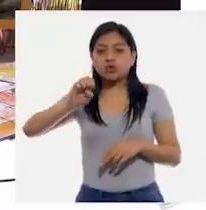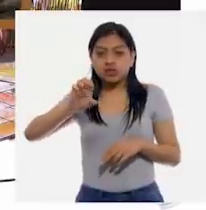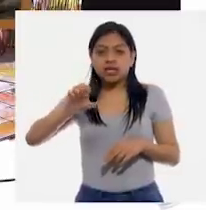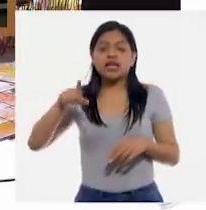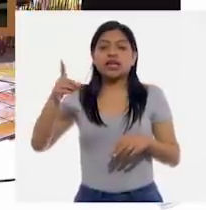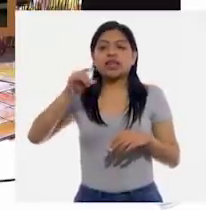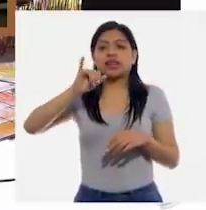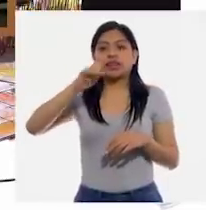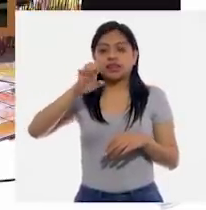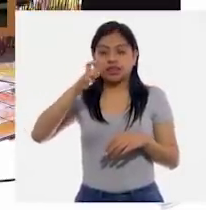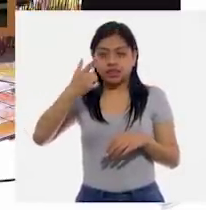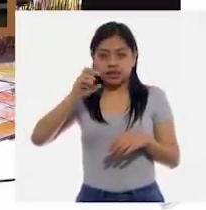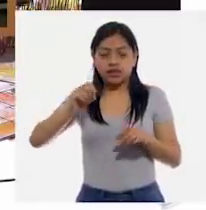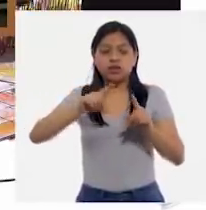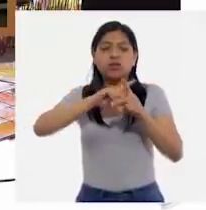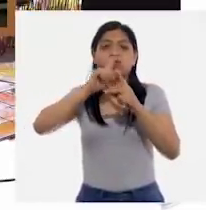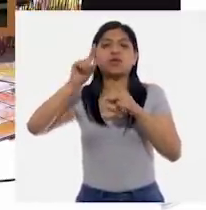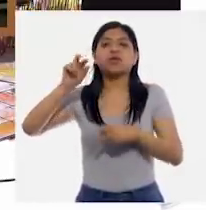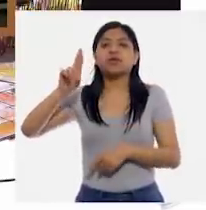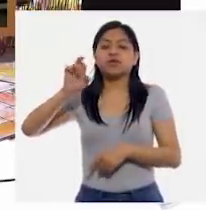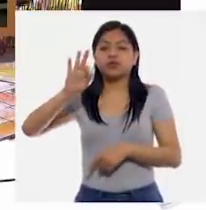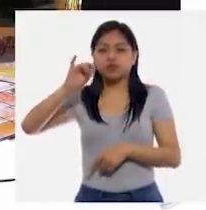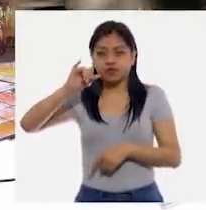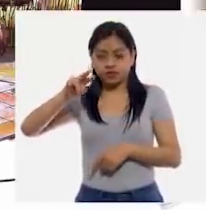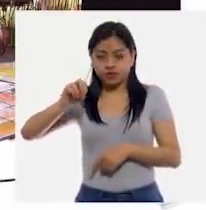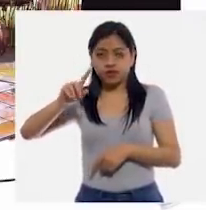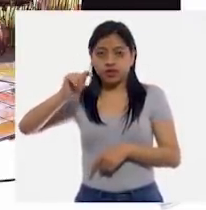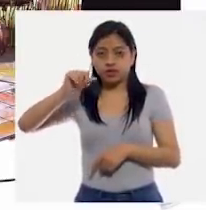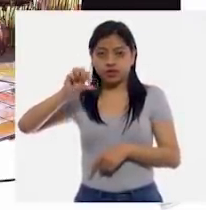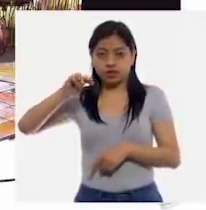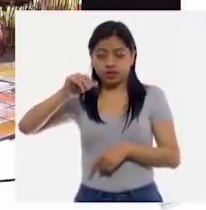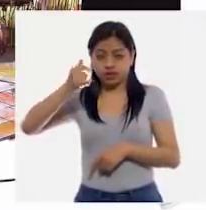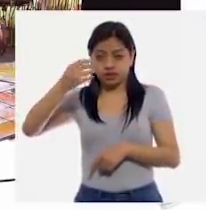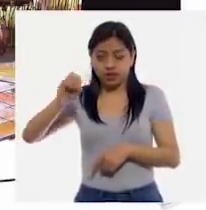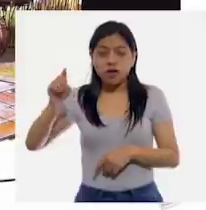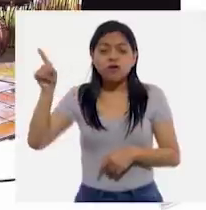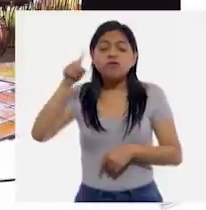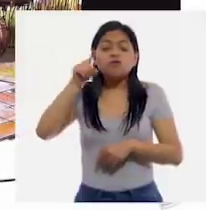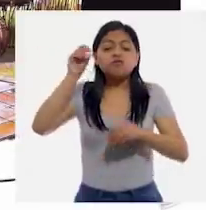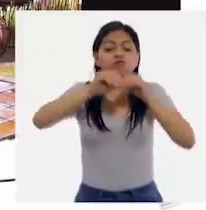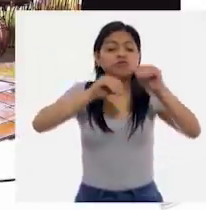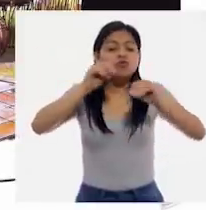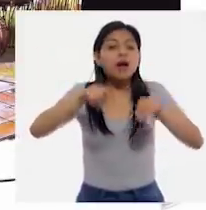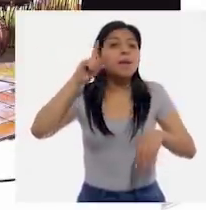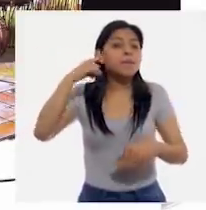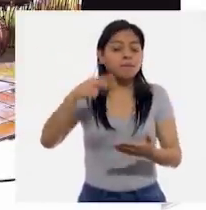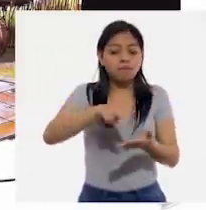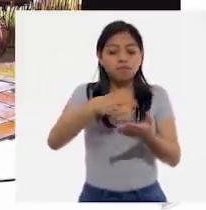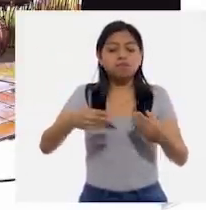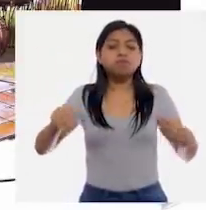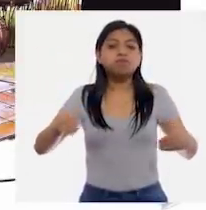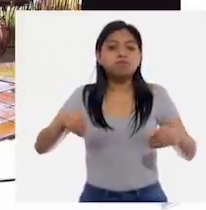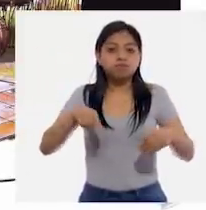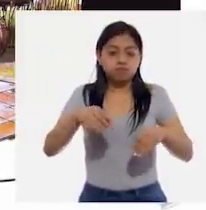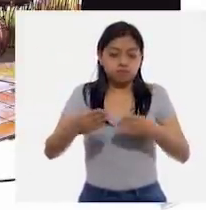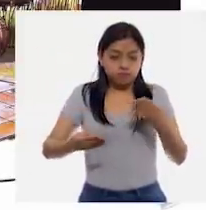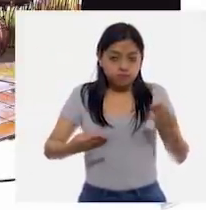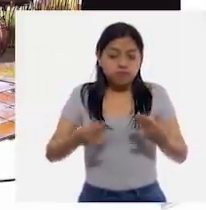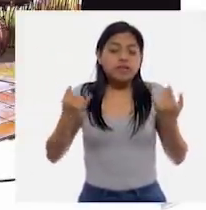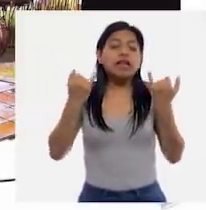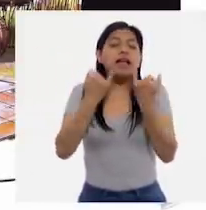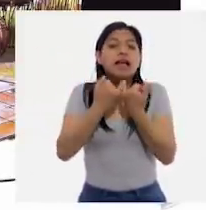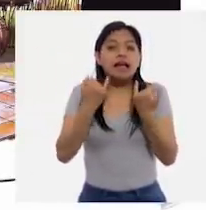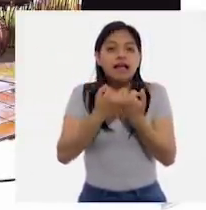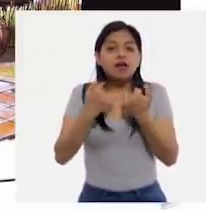Rivera, Rufino Tamayo diseñaron escenografías para representaciones de danza y música mexicana?